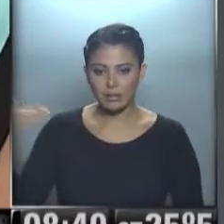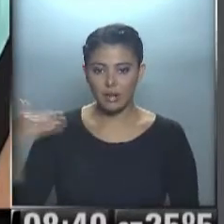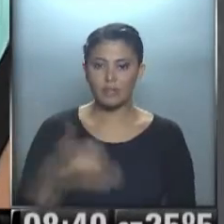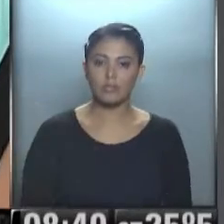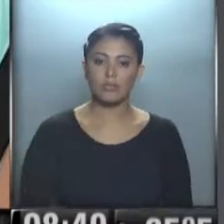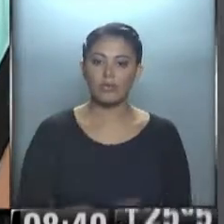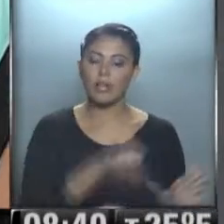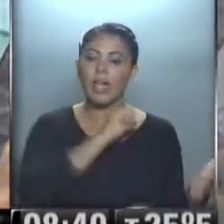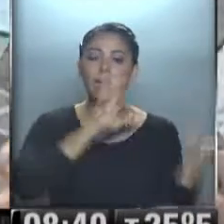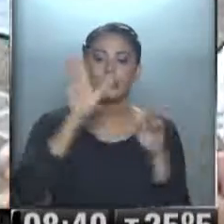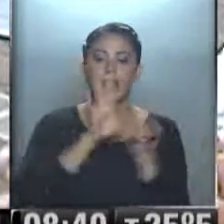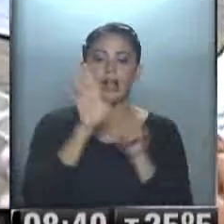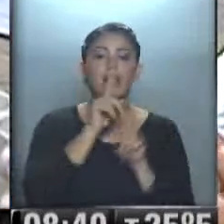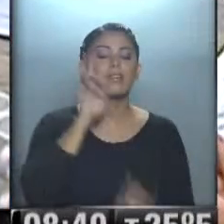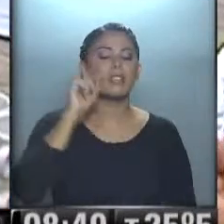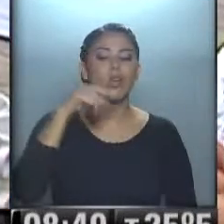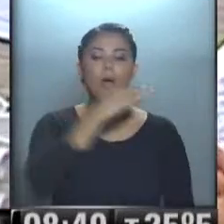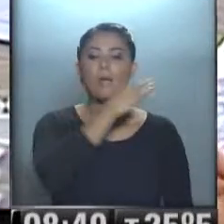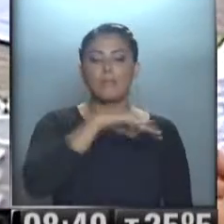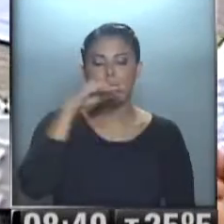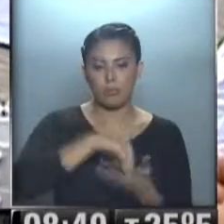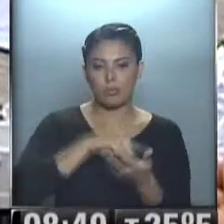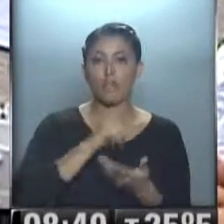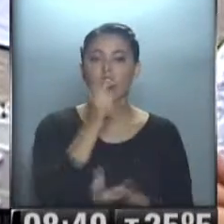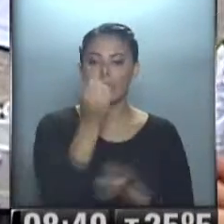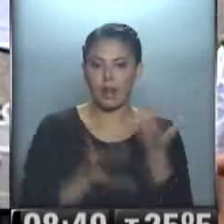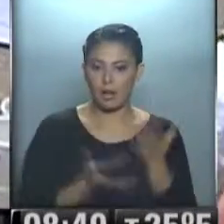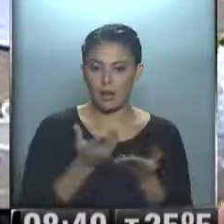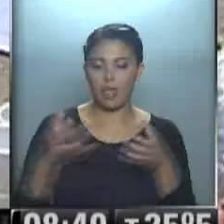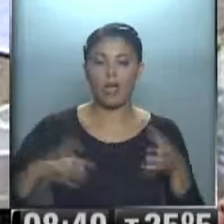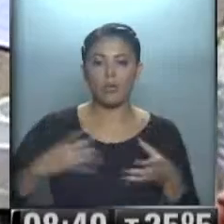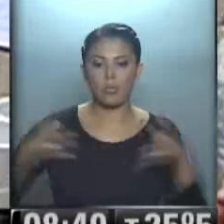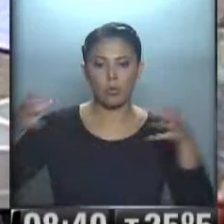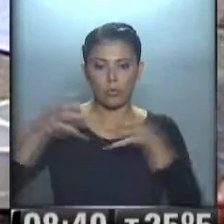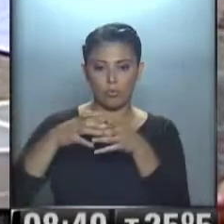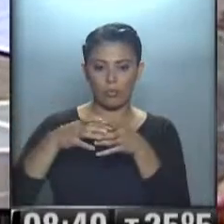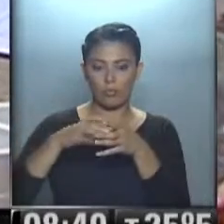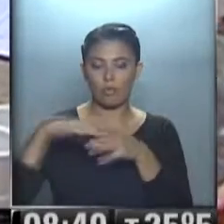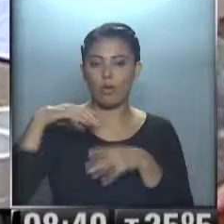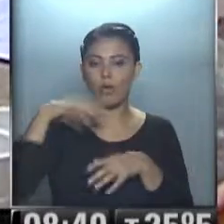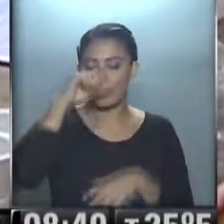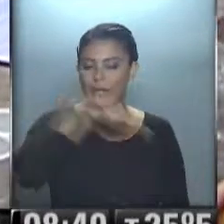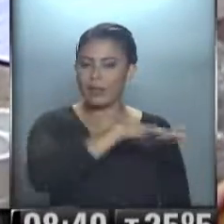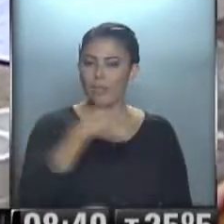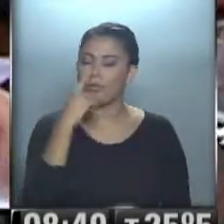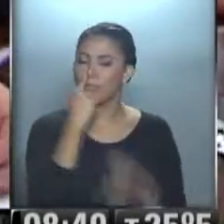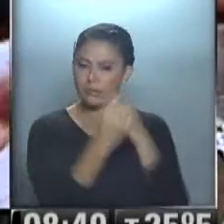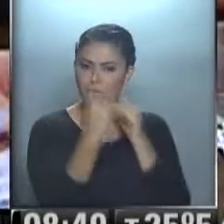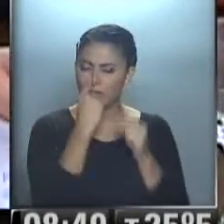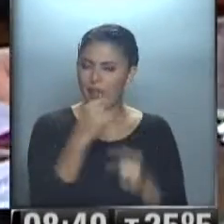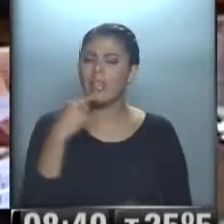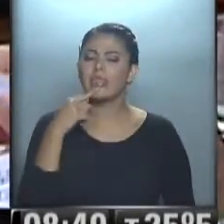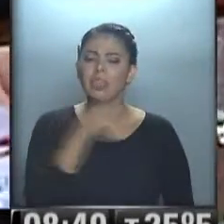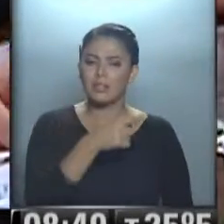vinculada con la exportación de trigo medio millón de toneladas la mesa de enlace cuestionó justamente la medida la calificó